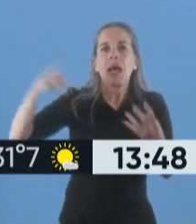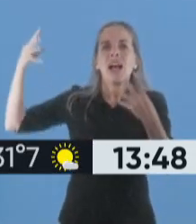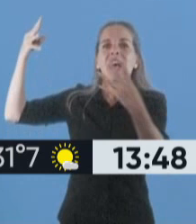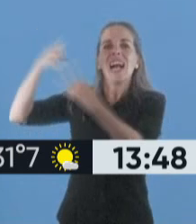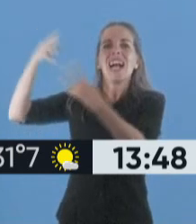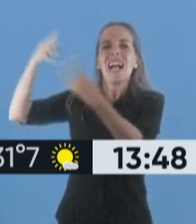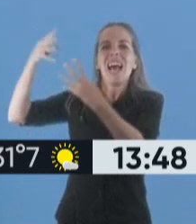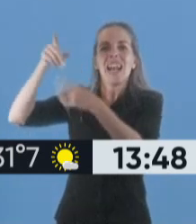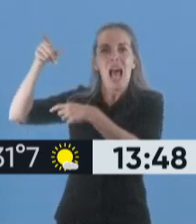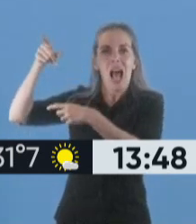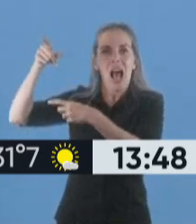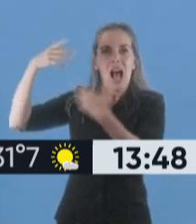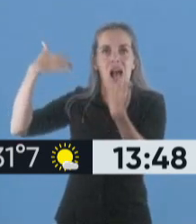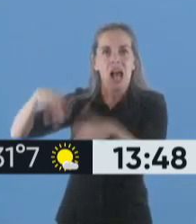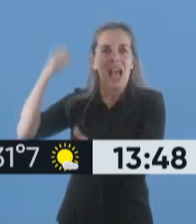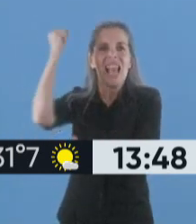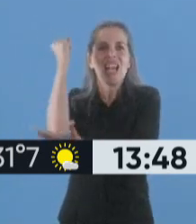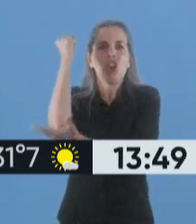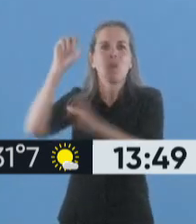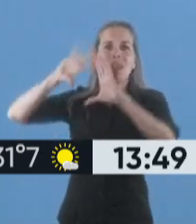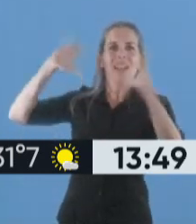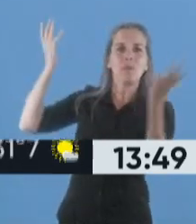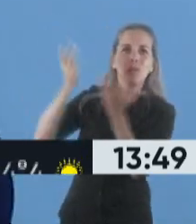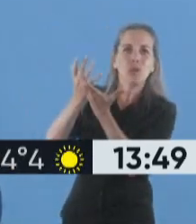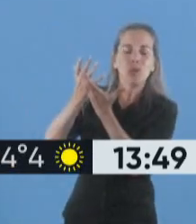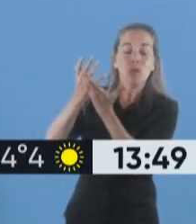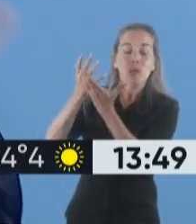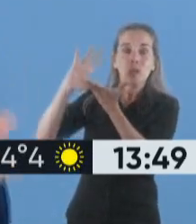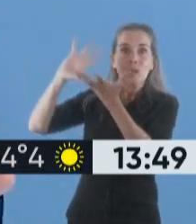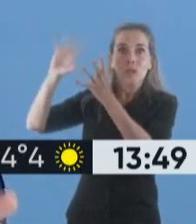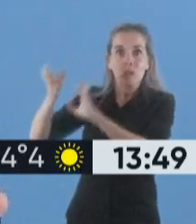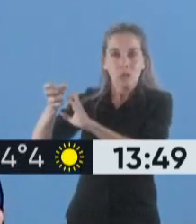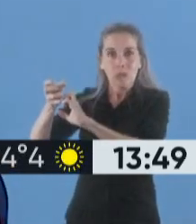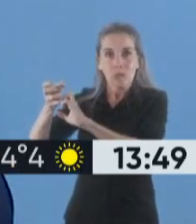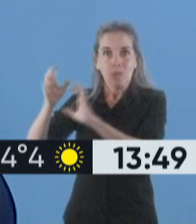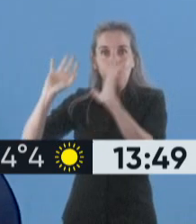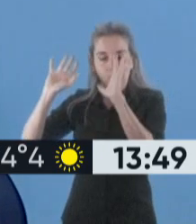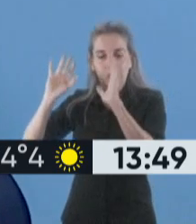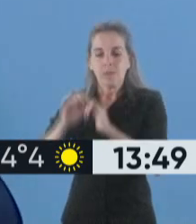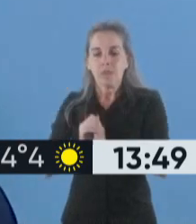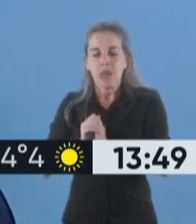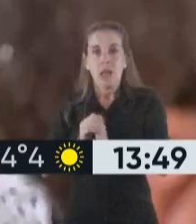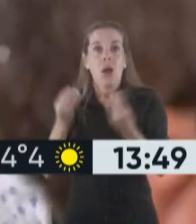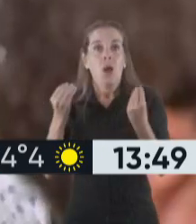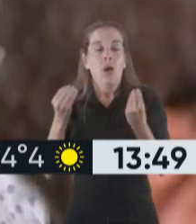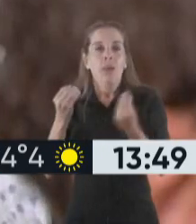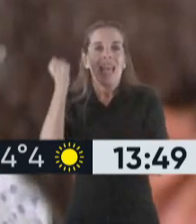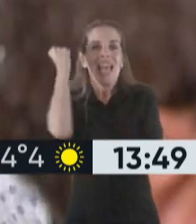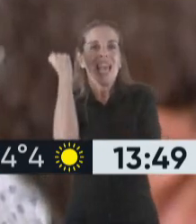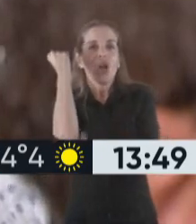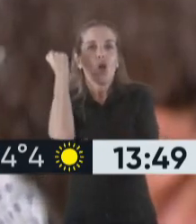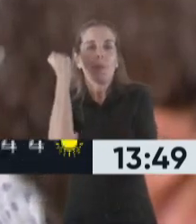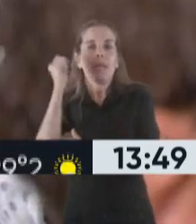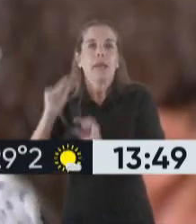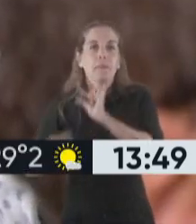que pusiera en crisis la economía del mundo. Y lo que no esperábamos era que cuando la guerra